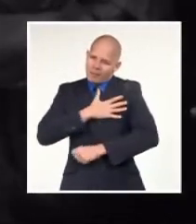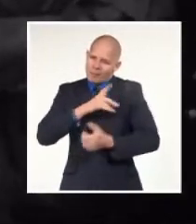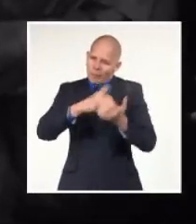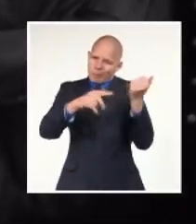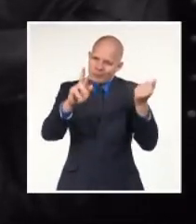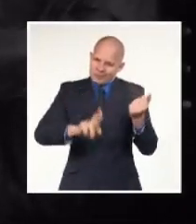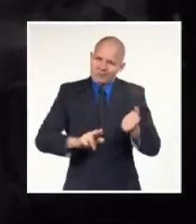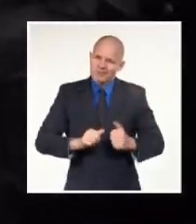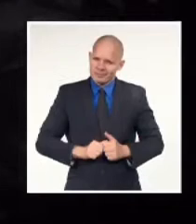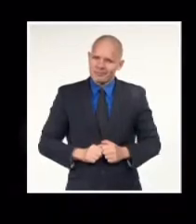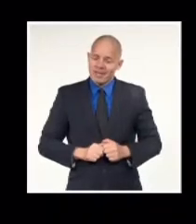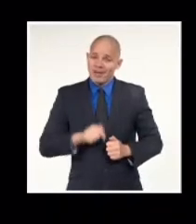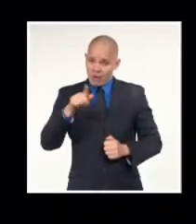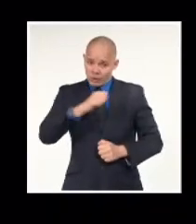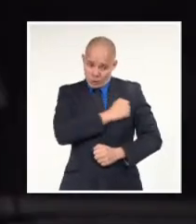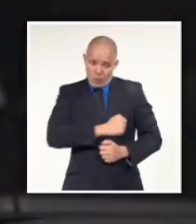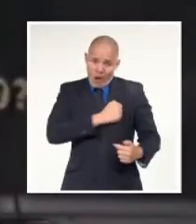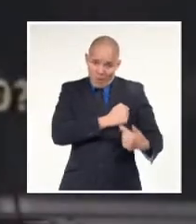que tú luchas.